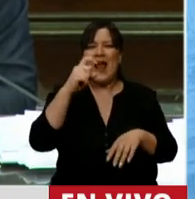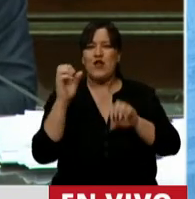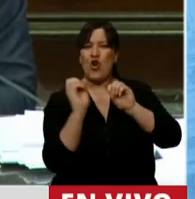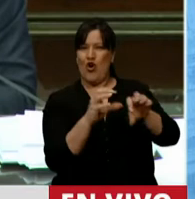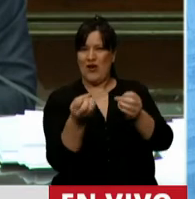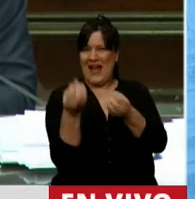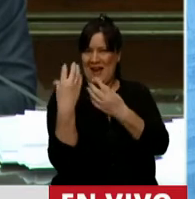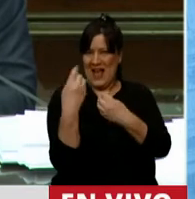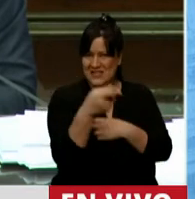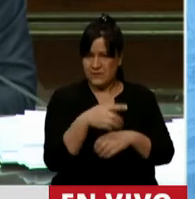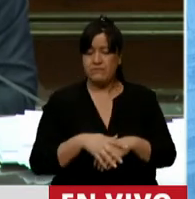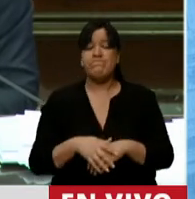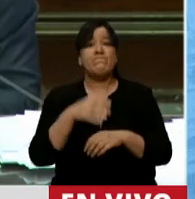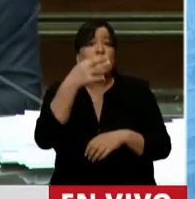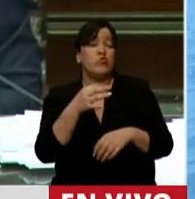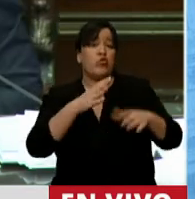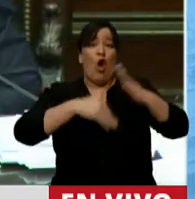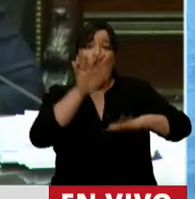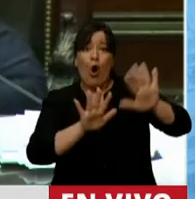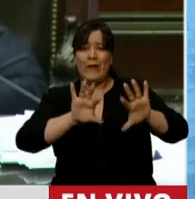Recientemente suspendida esta obra